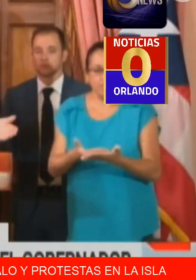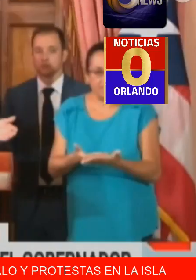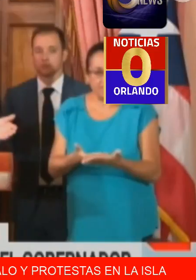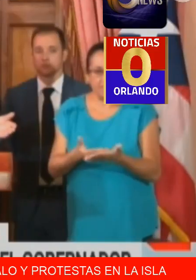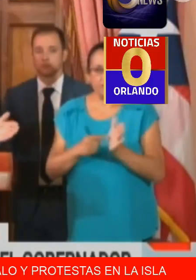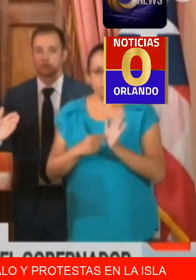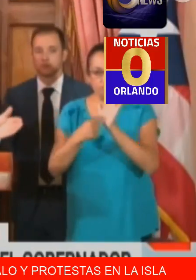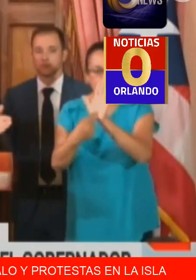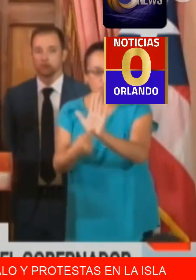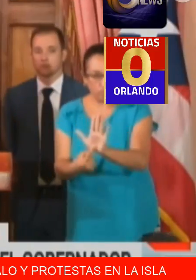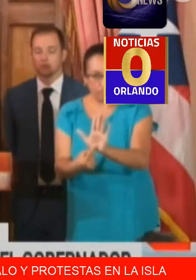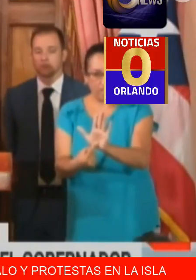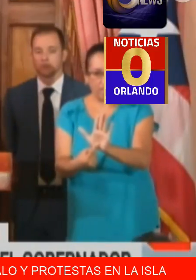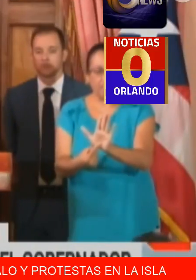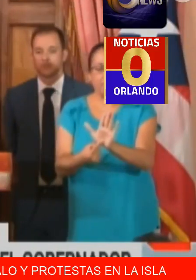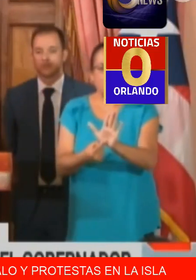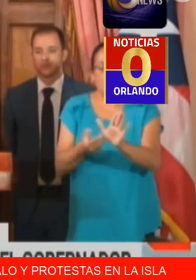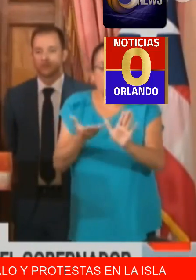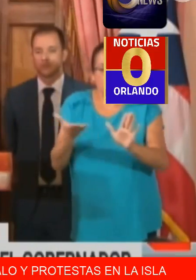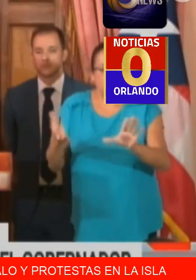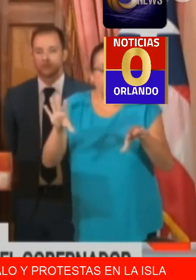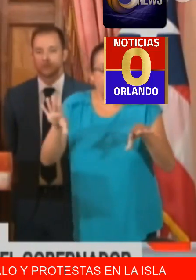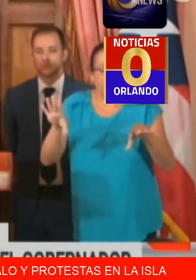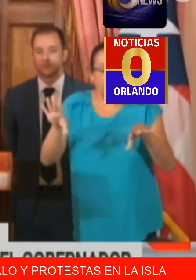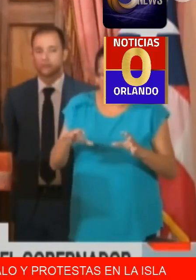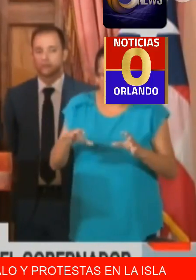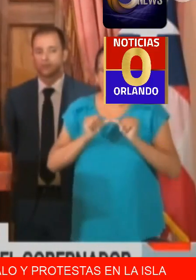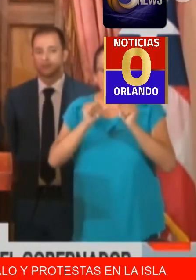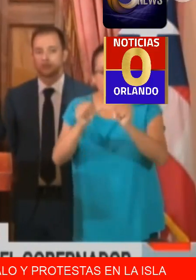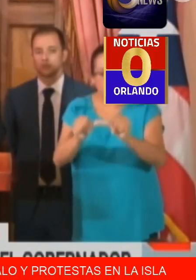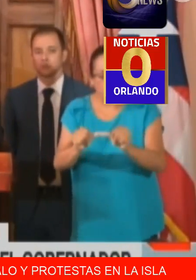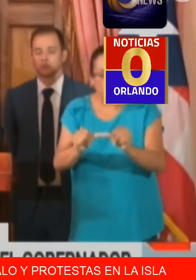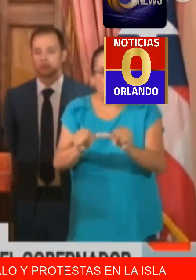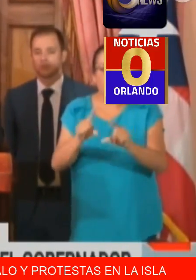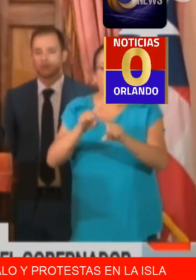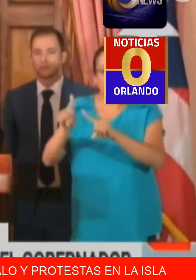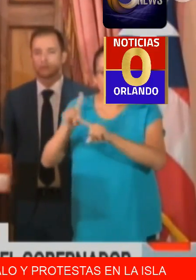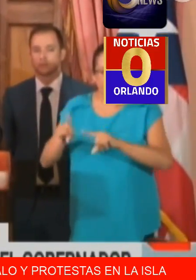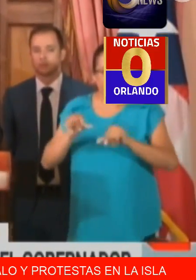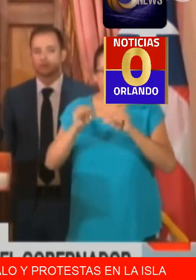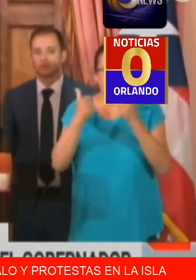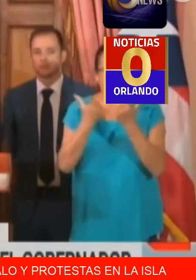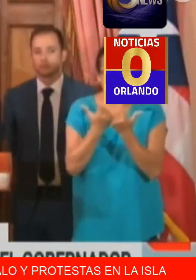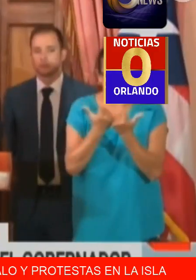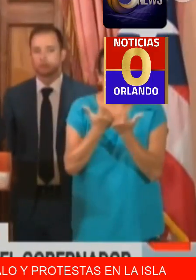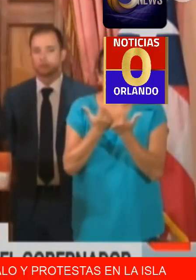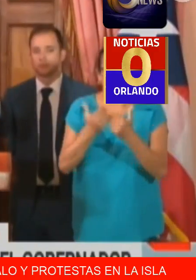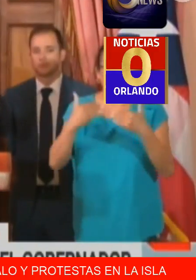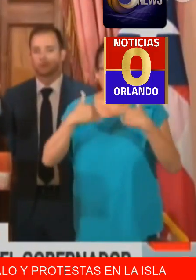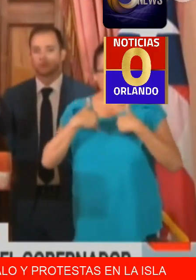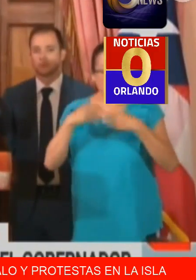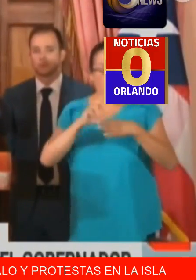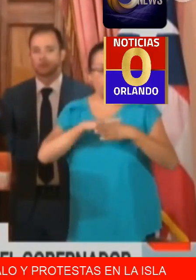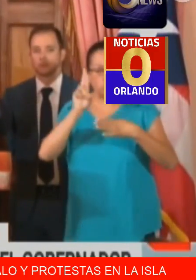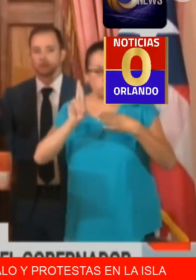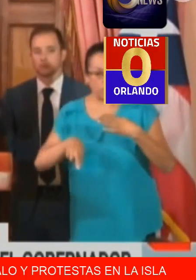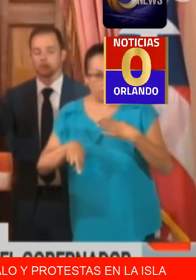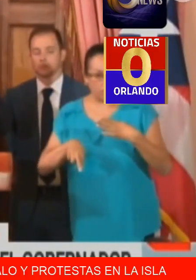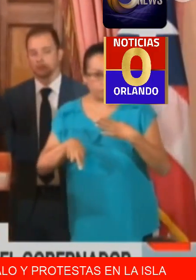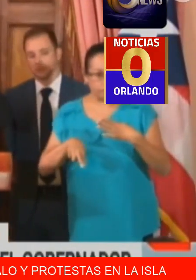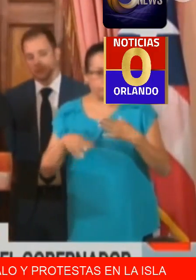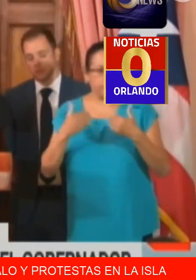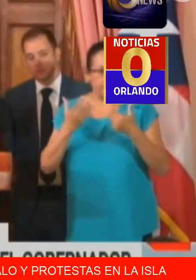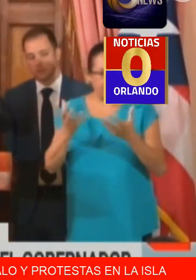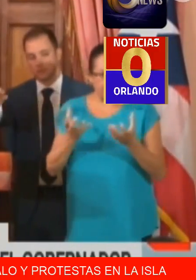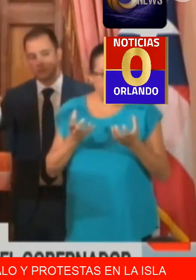ya lo hemos hecho y que seguiremos haciéndolo con las distintas agencias para poder tener los resultados pertinentes. La otra era